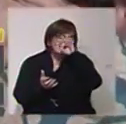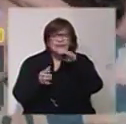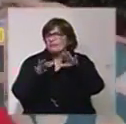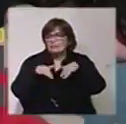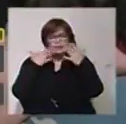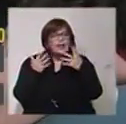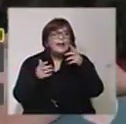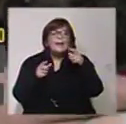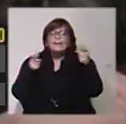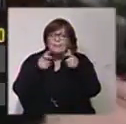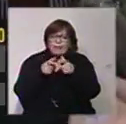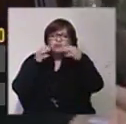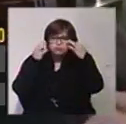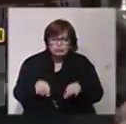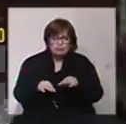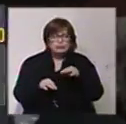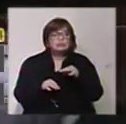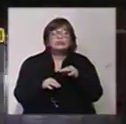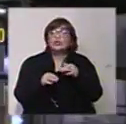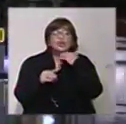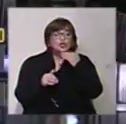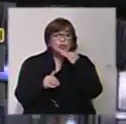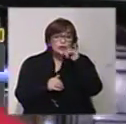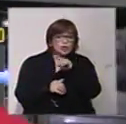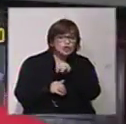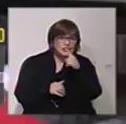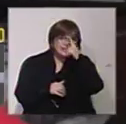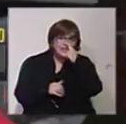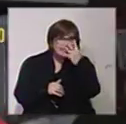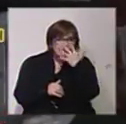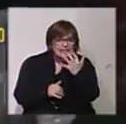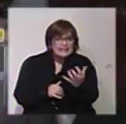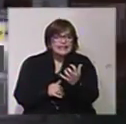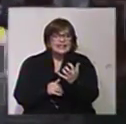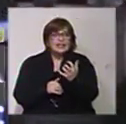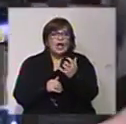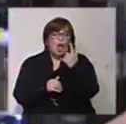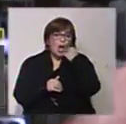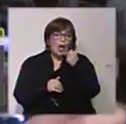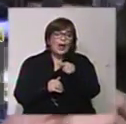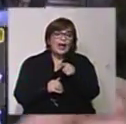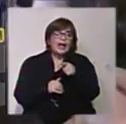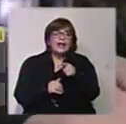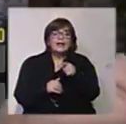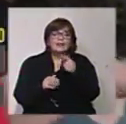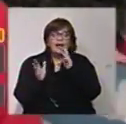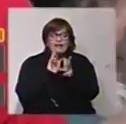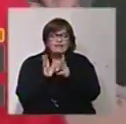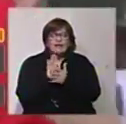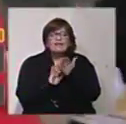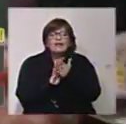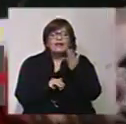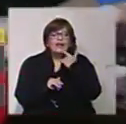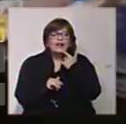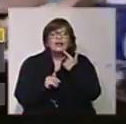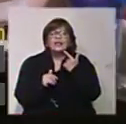de papa. Y acá eso lo logramos. No sé si fue una de las cosas que atrajo Bourdain cuando estuvo por aquí, pero vamos a hablar con Marcelo un poco también para saber,